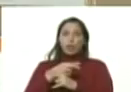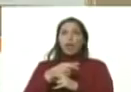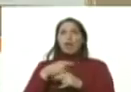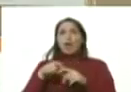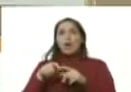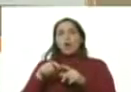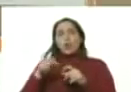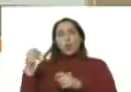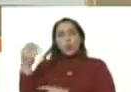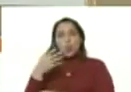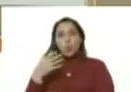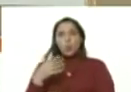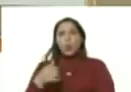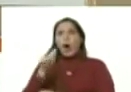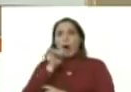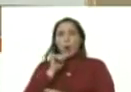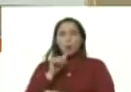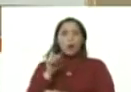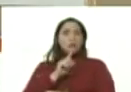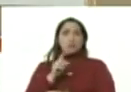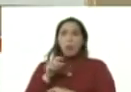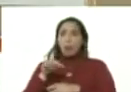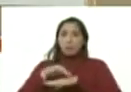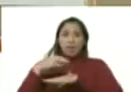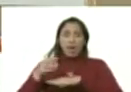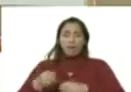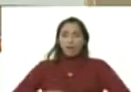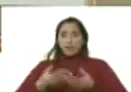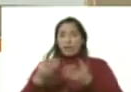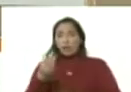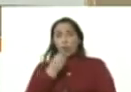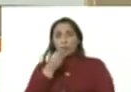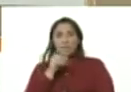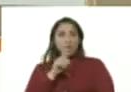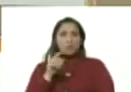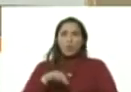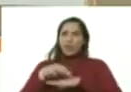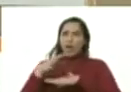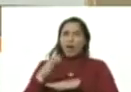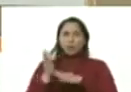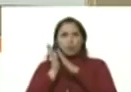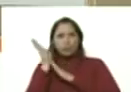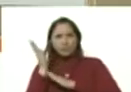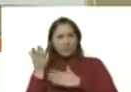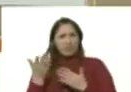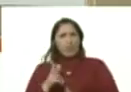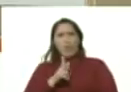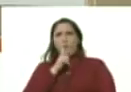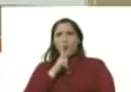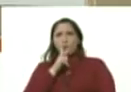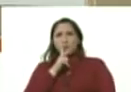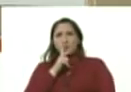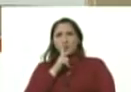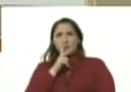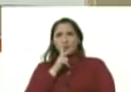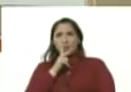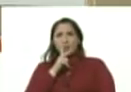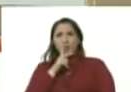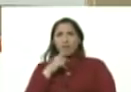agua, no dejaban entrar comida, no los dejaban dormir, una cosa humillante. El reverendo Jesse Jackson,